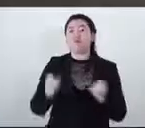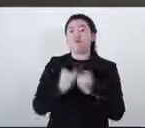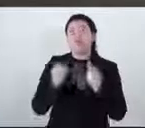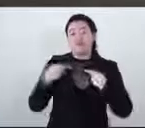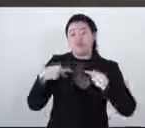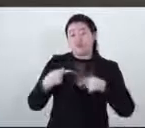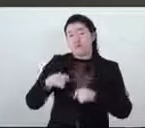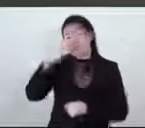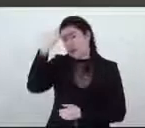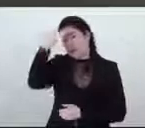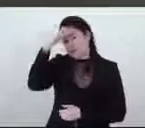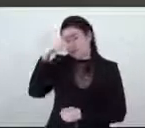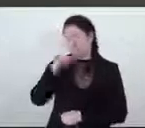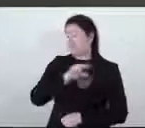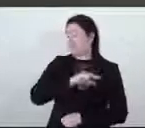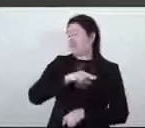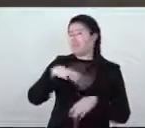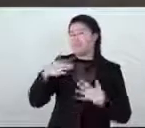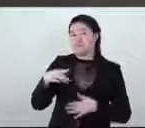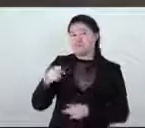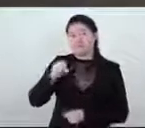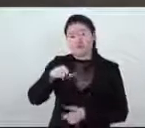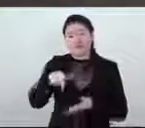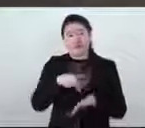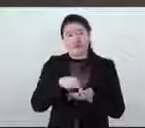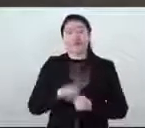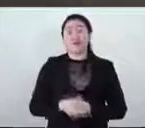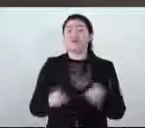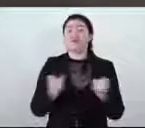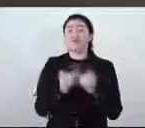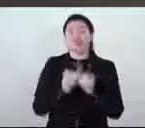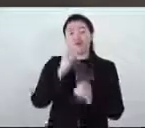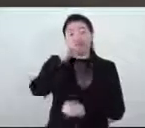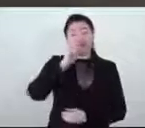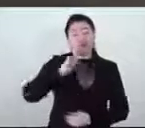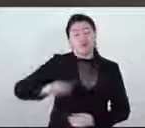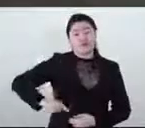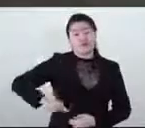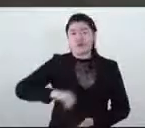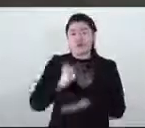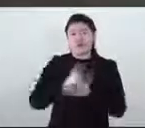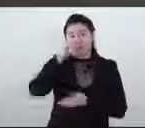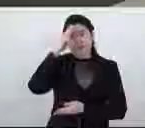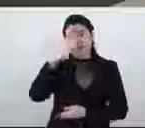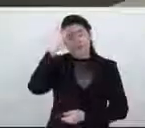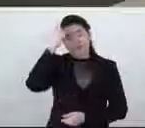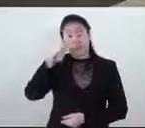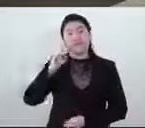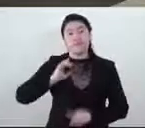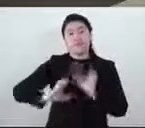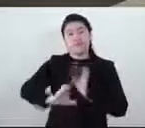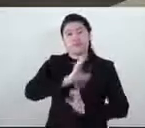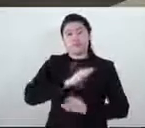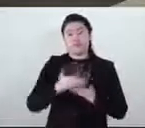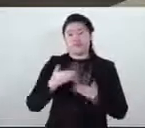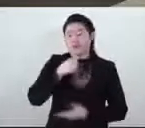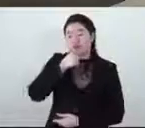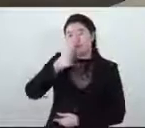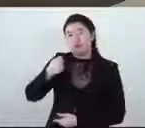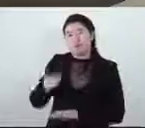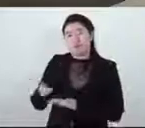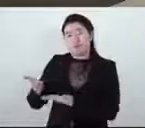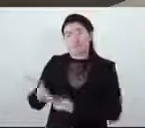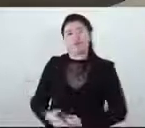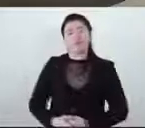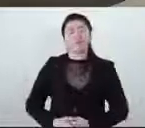especialista Enon Cao, y la jefa de gobierno de la Ciudad de México, doctora Claudia Sheinbaum Pardo, a quien le cedemos el uso de la palabra.